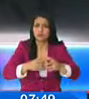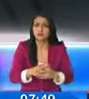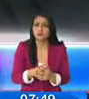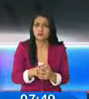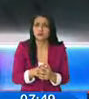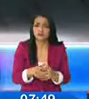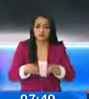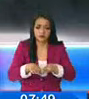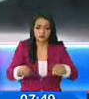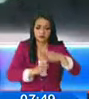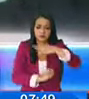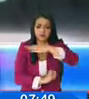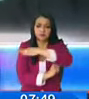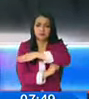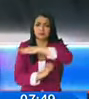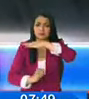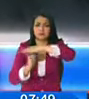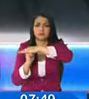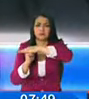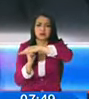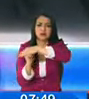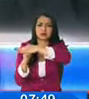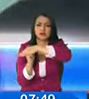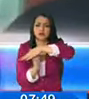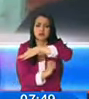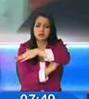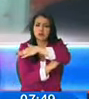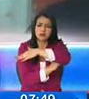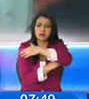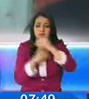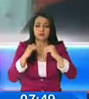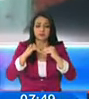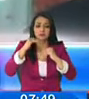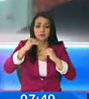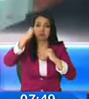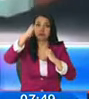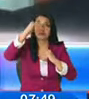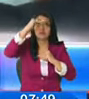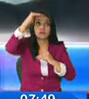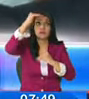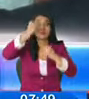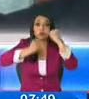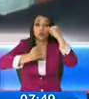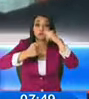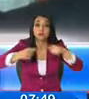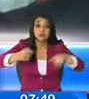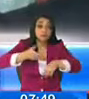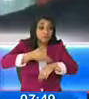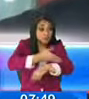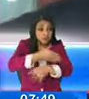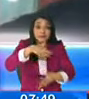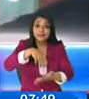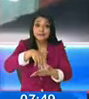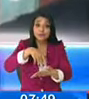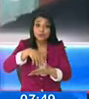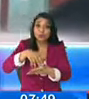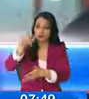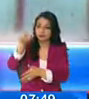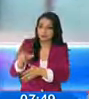la cimentación está toda removida hasta pues el último nivel, ¿no? Ahorita ya se hicieron estudios con